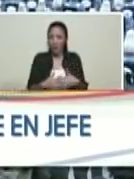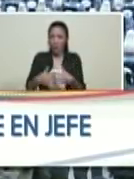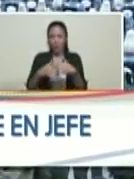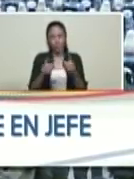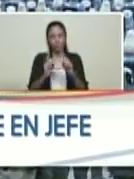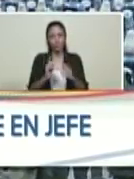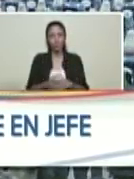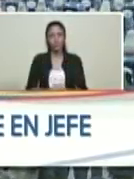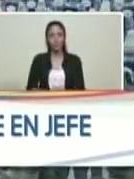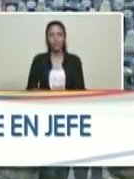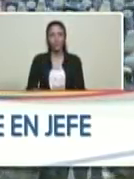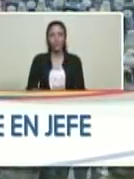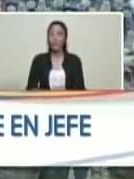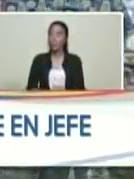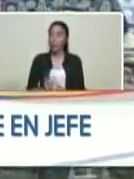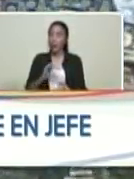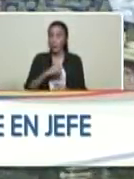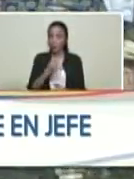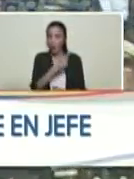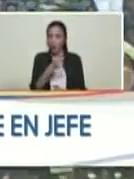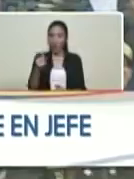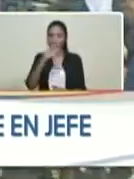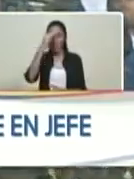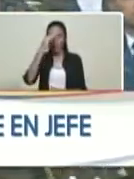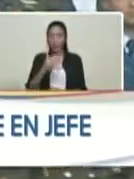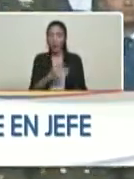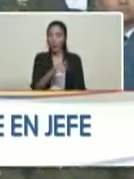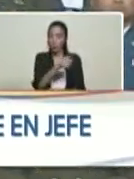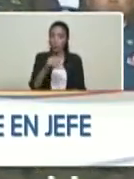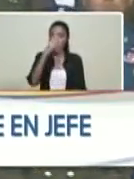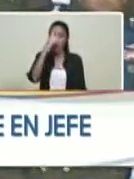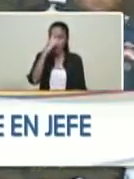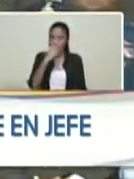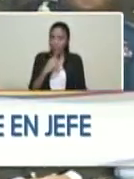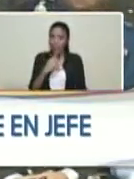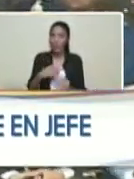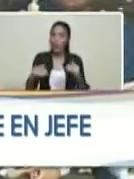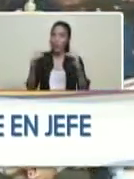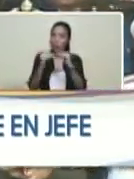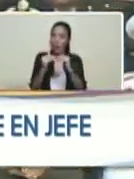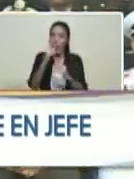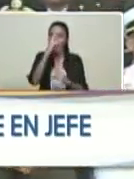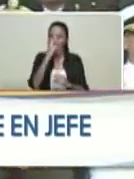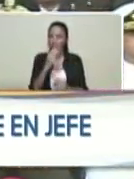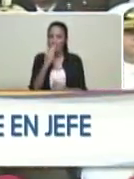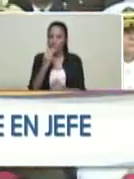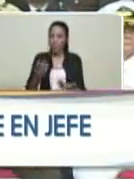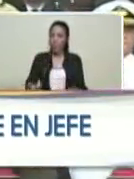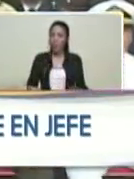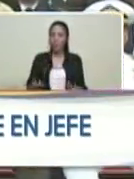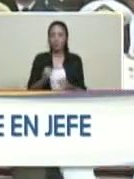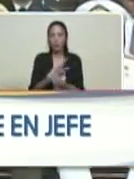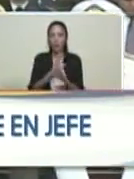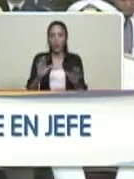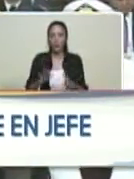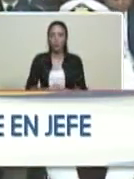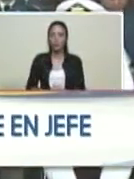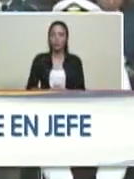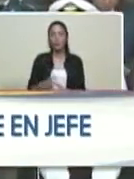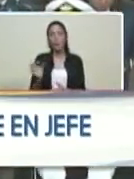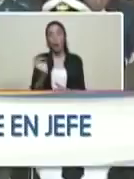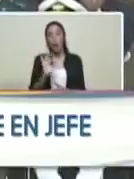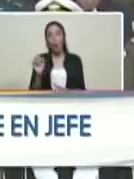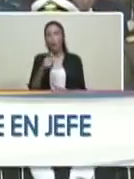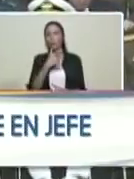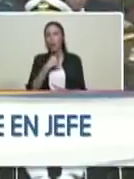fuerza armada nacional bolivariana concebirse como un instrumento de las oligarquías de la burguesía para dominar el